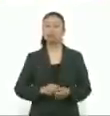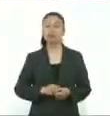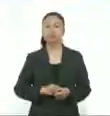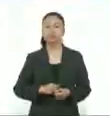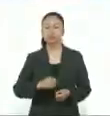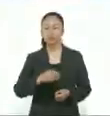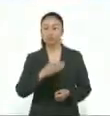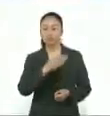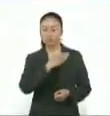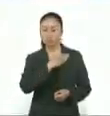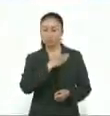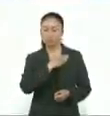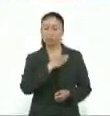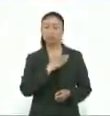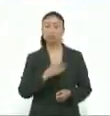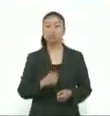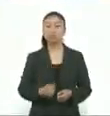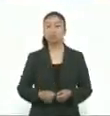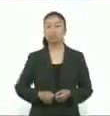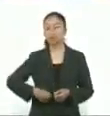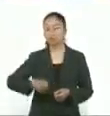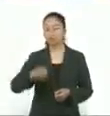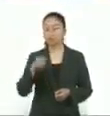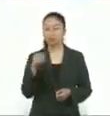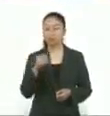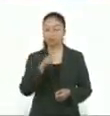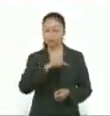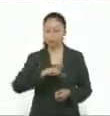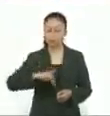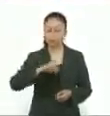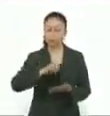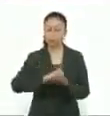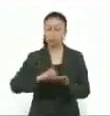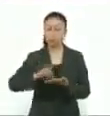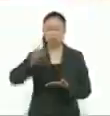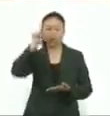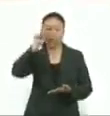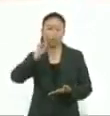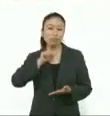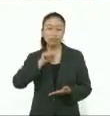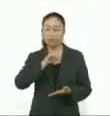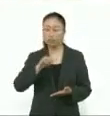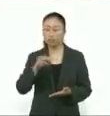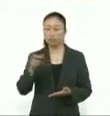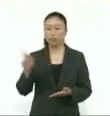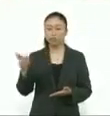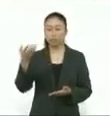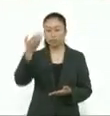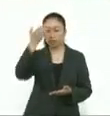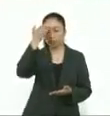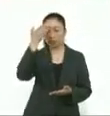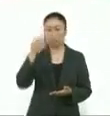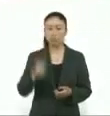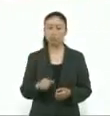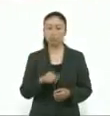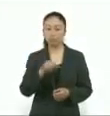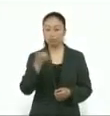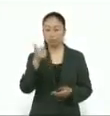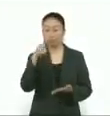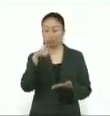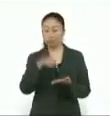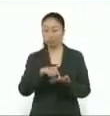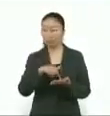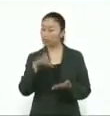del pueblo de México y el bienestar y los derechos de las mujeres. En ningún otro sitio,